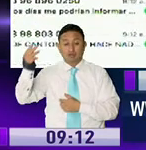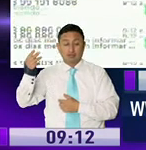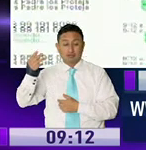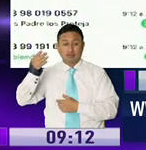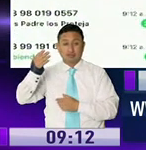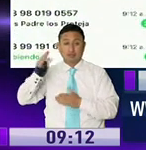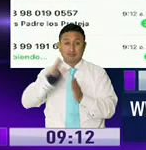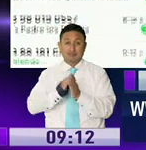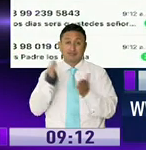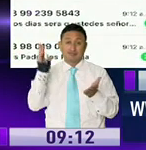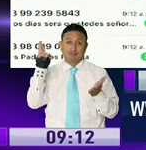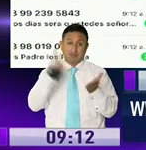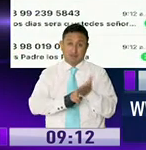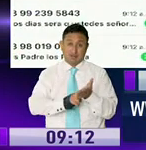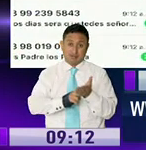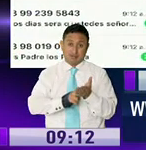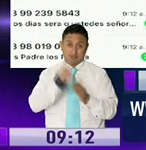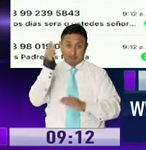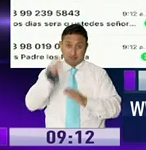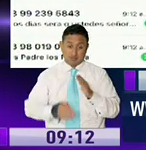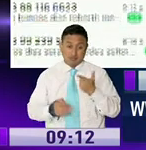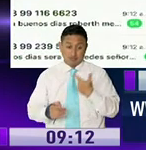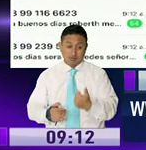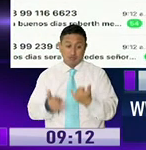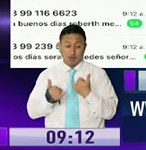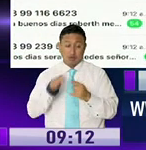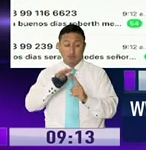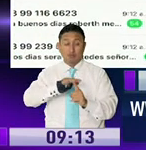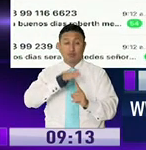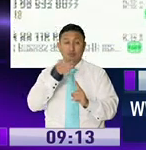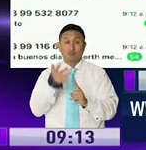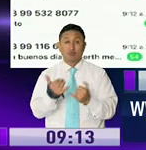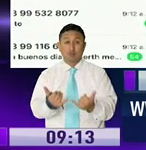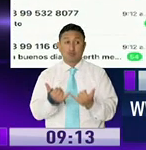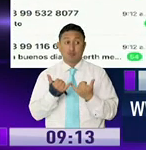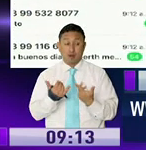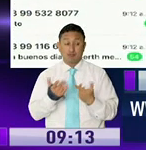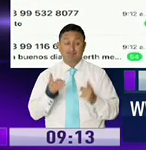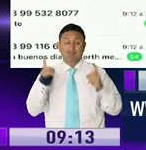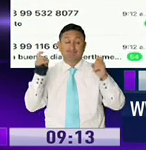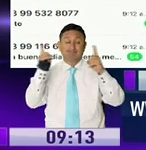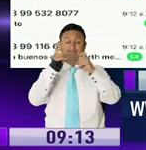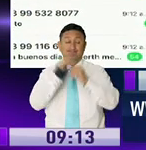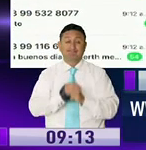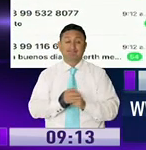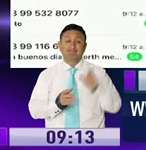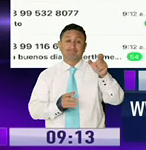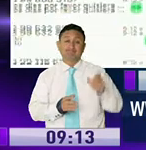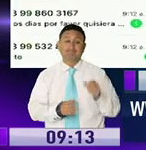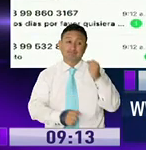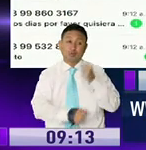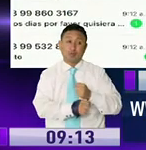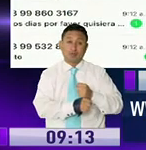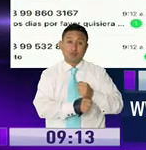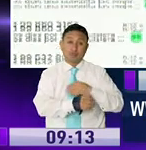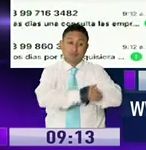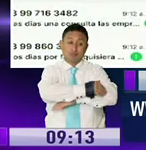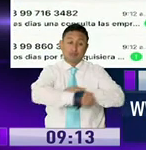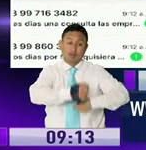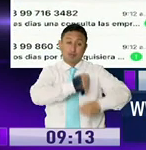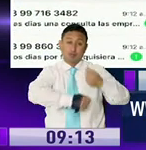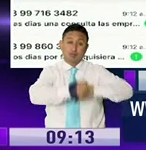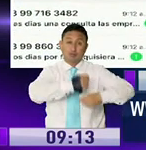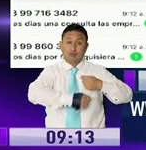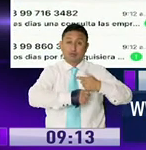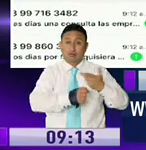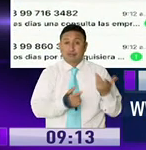Les escribo por este medio, ya que la situación actual es bastante difícil para las personas que trabajamos de manera informal, vendiendo